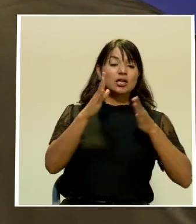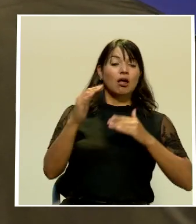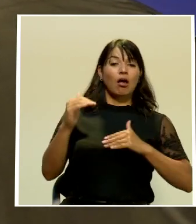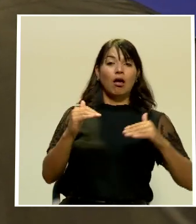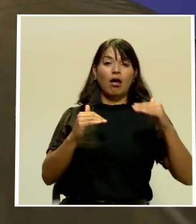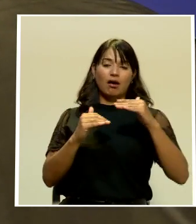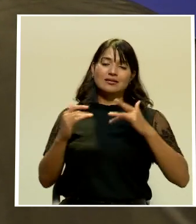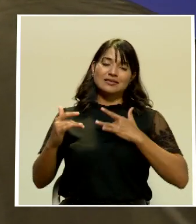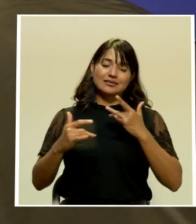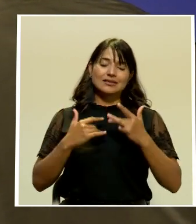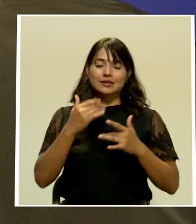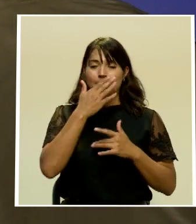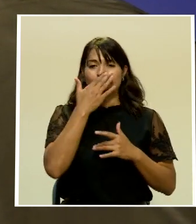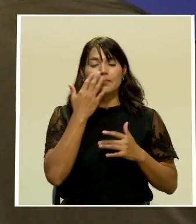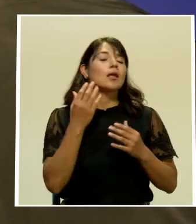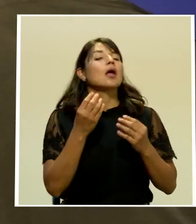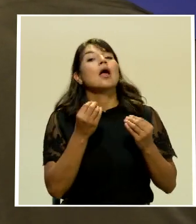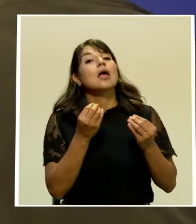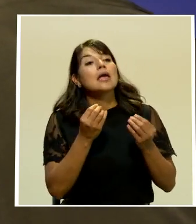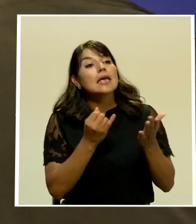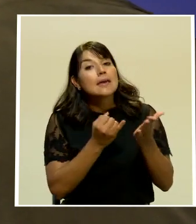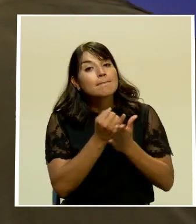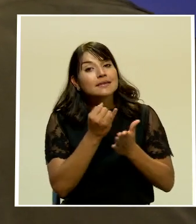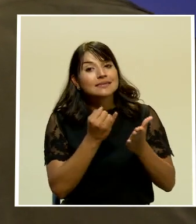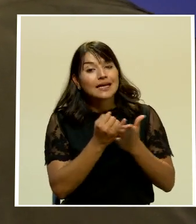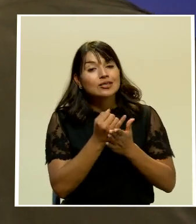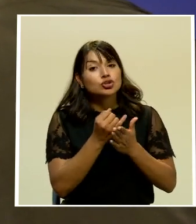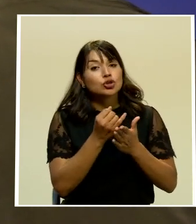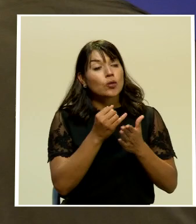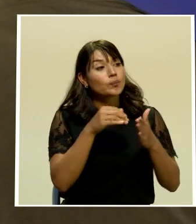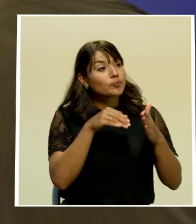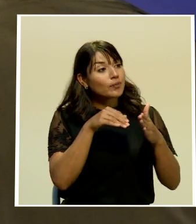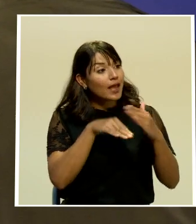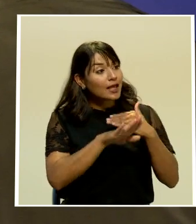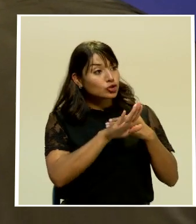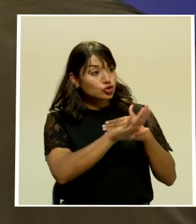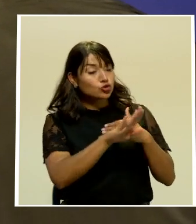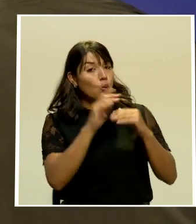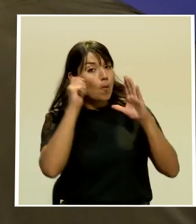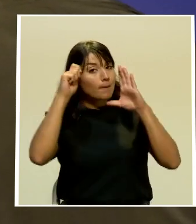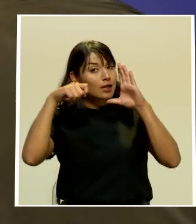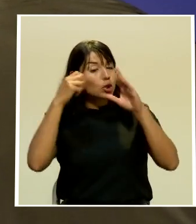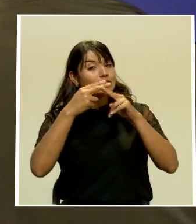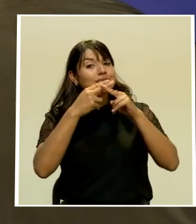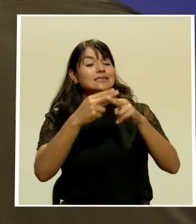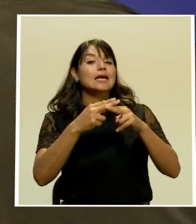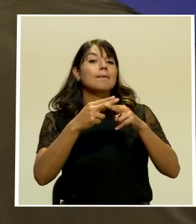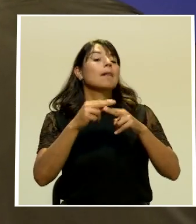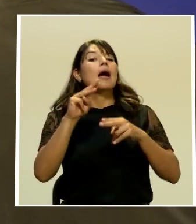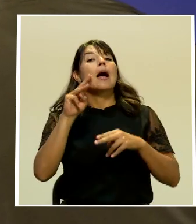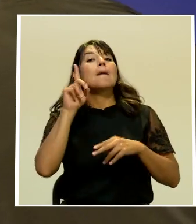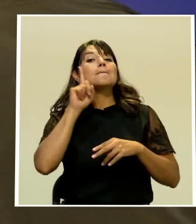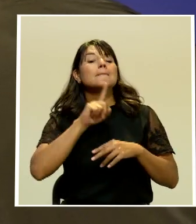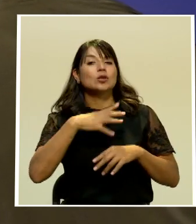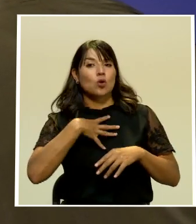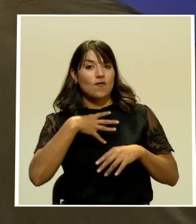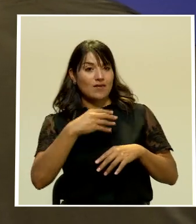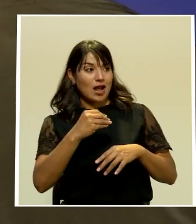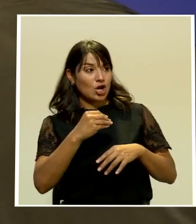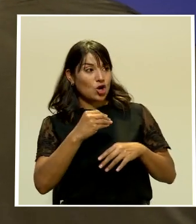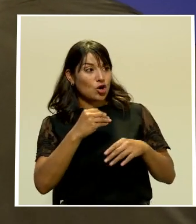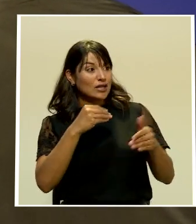locaciones y también fuente de investigación en el mito blanco fue el trabajo aquí en la Carpio, aquí muy cerquita de